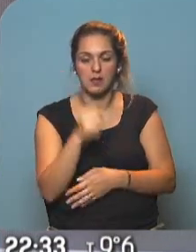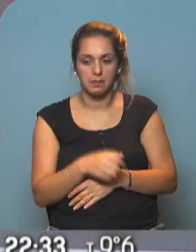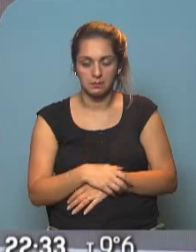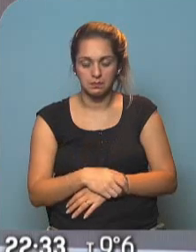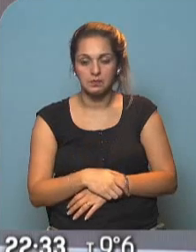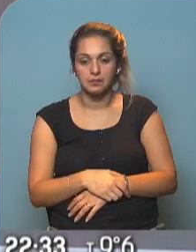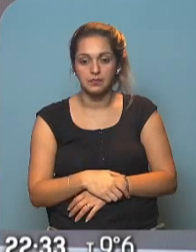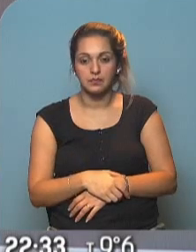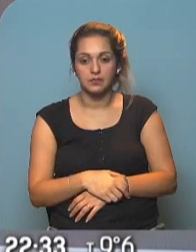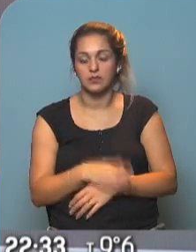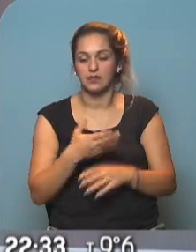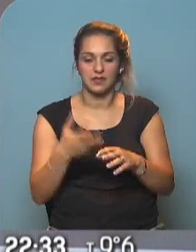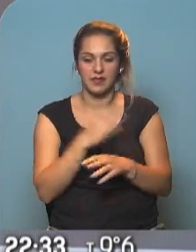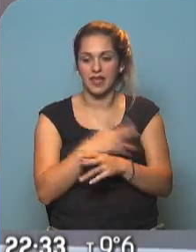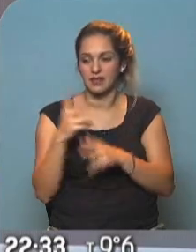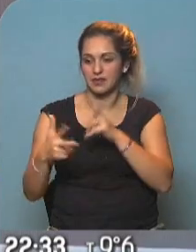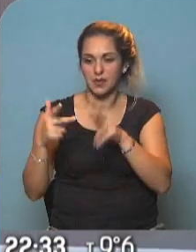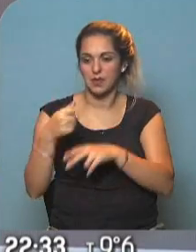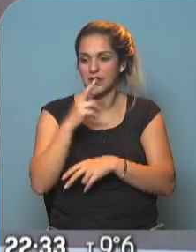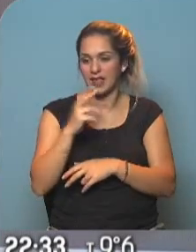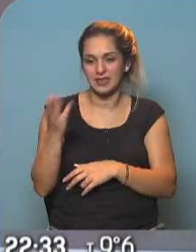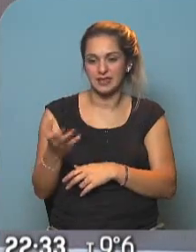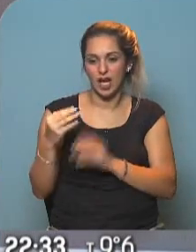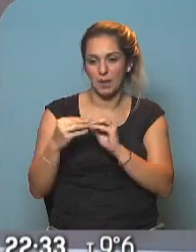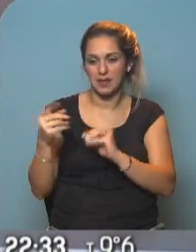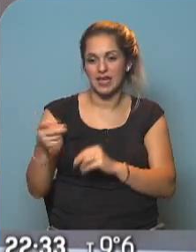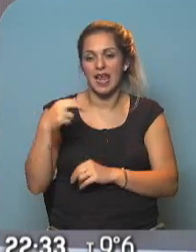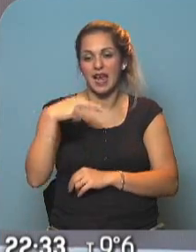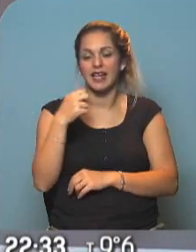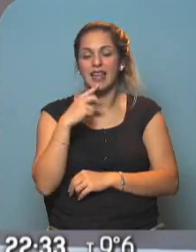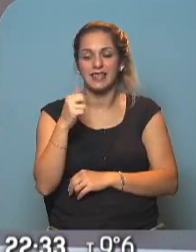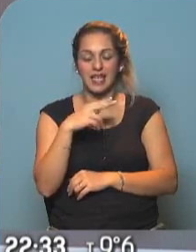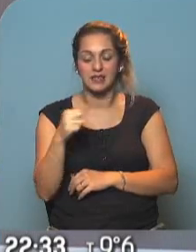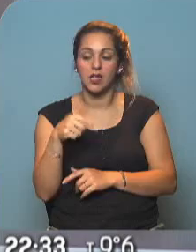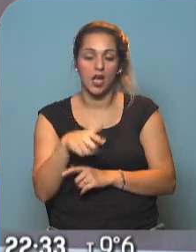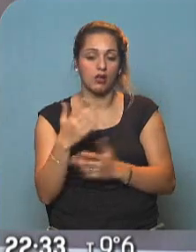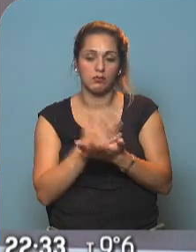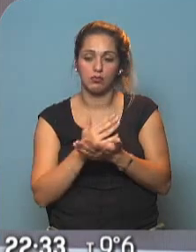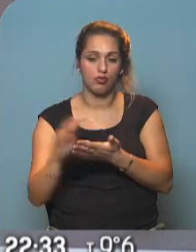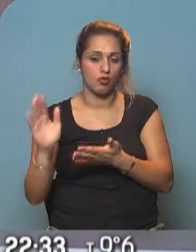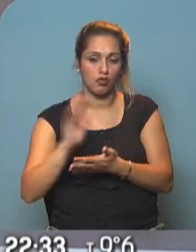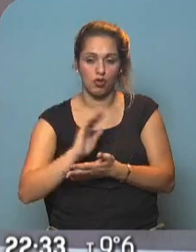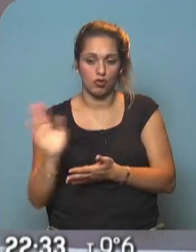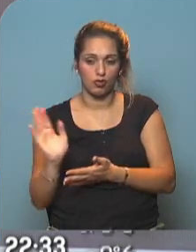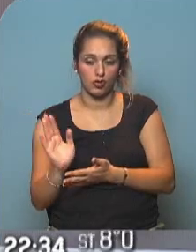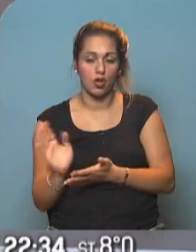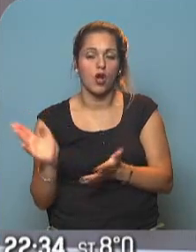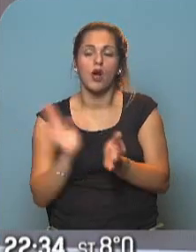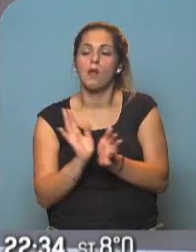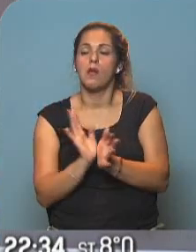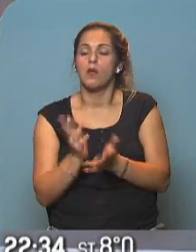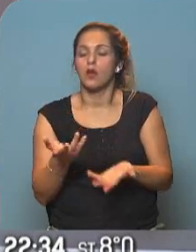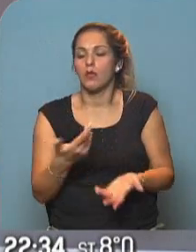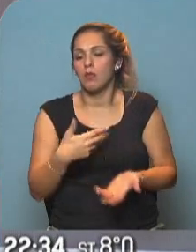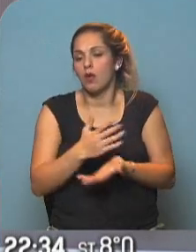que recién nos contaba Natalia, Sergio Mattarella lo corrió directamente, llegó a un punto que